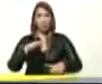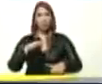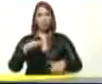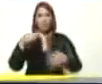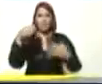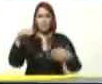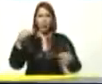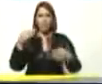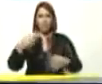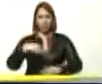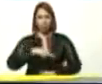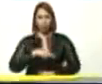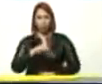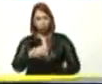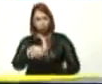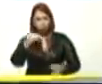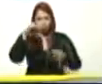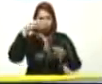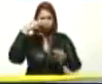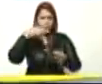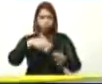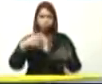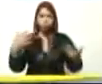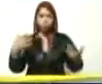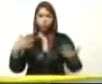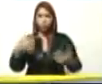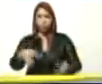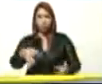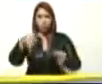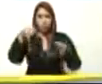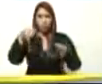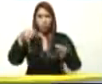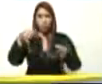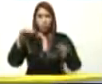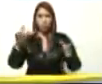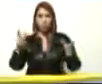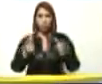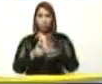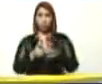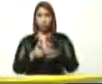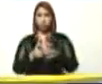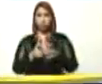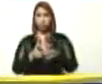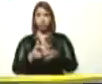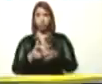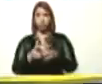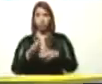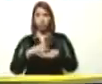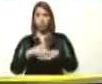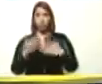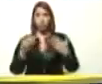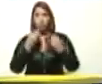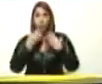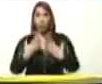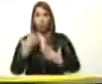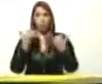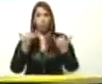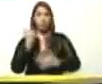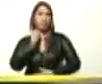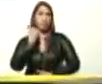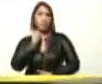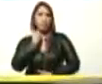que uno recoge los papelitos se han reducido porque bueno estamos en pandemia